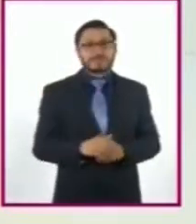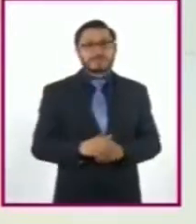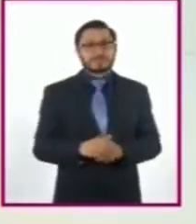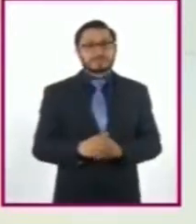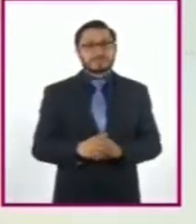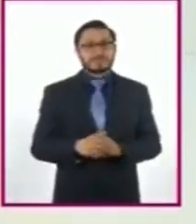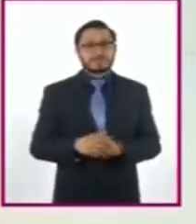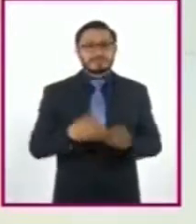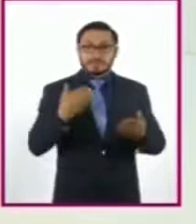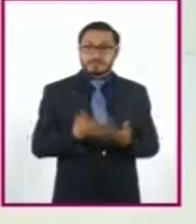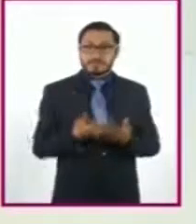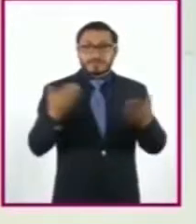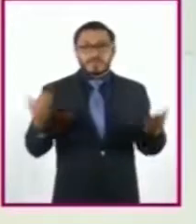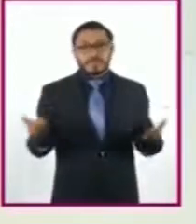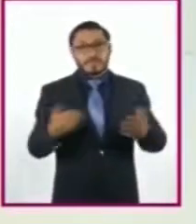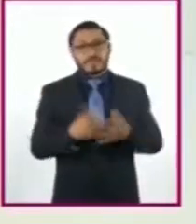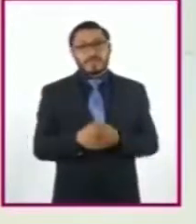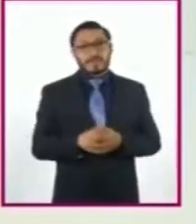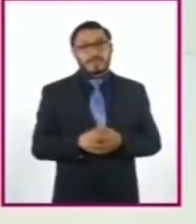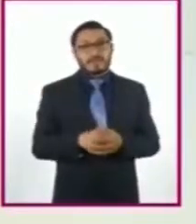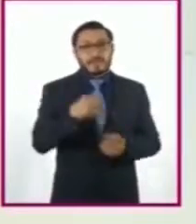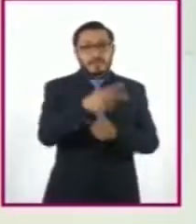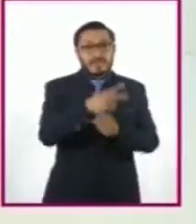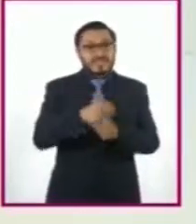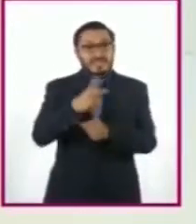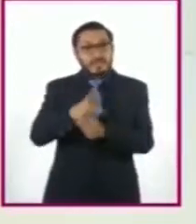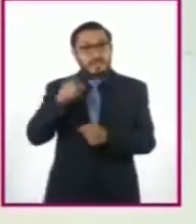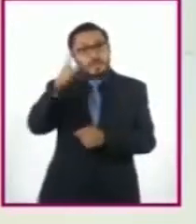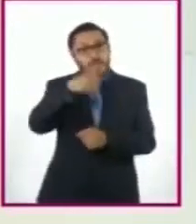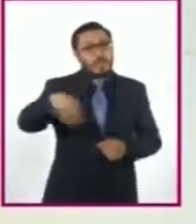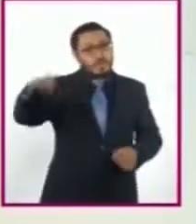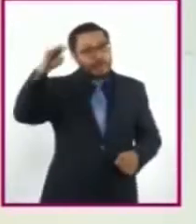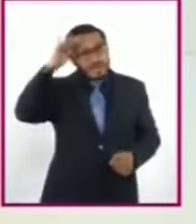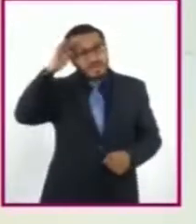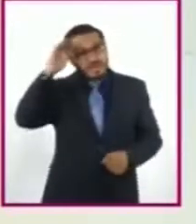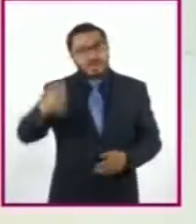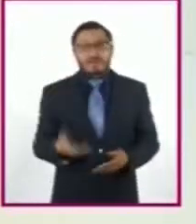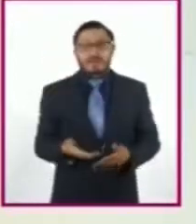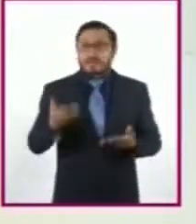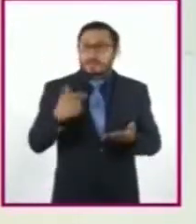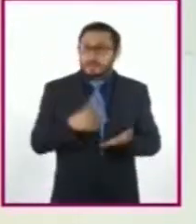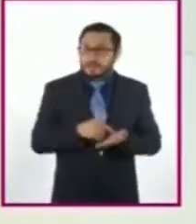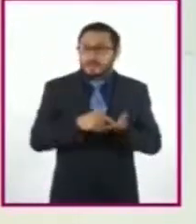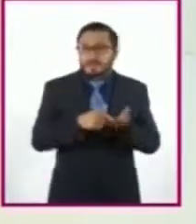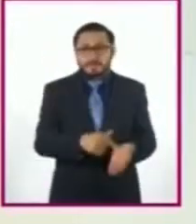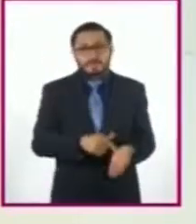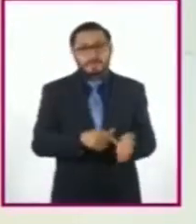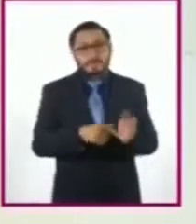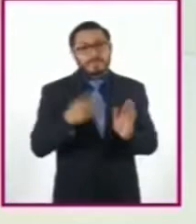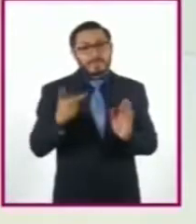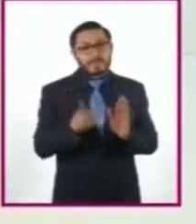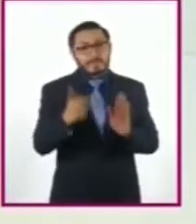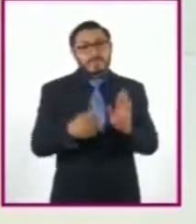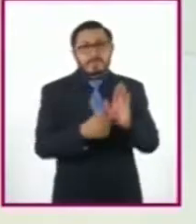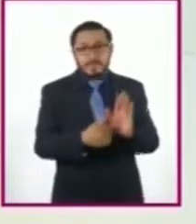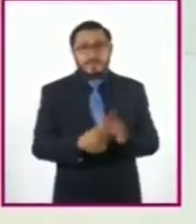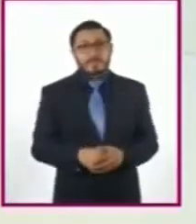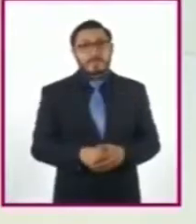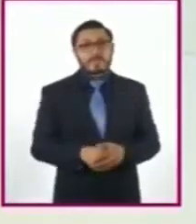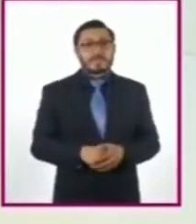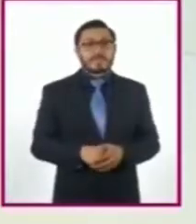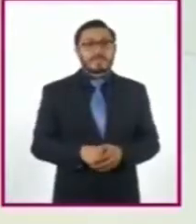A continuación, los invito a reflexionar a partir de lo que se plantea en la siguiente pregunta.